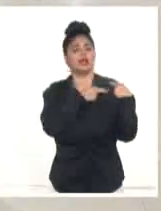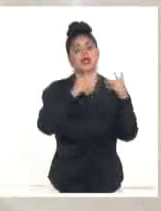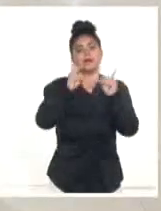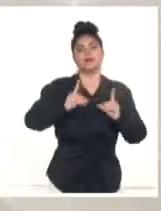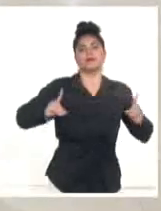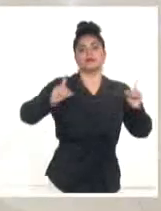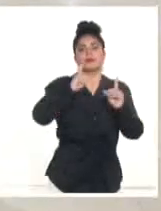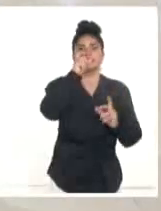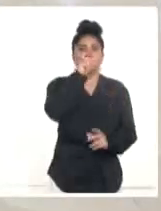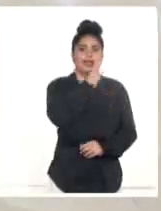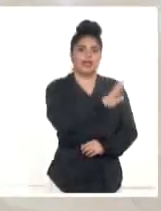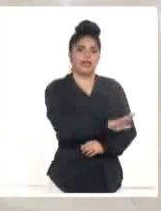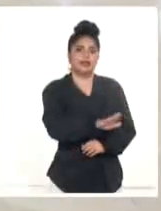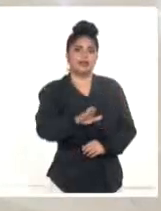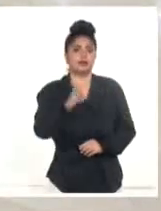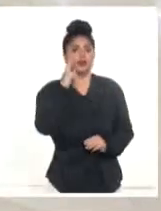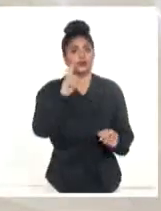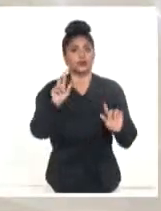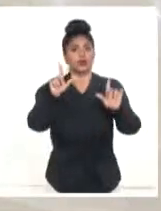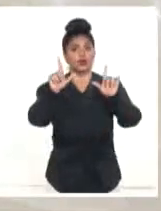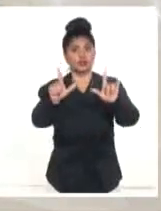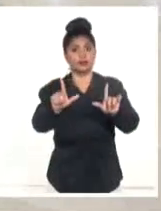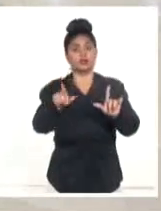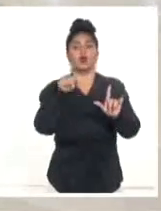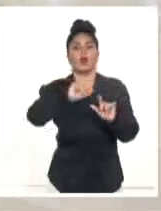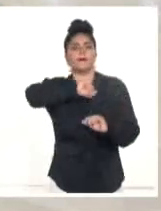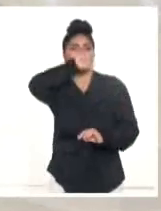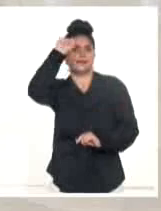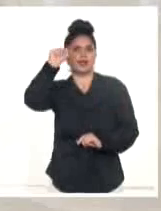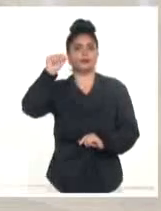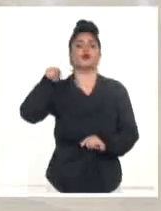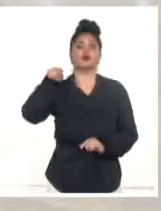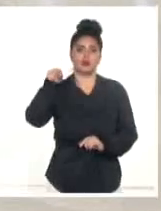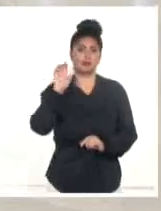Cuba, fueron distinguidas con la condición de premios relevantes que